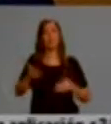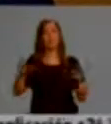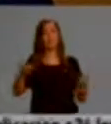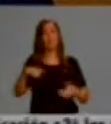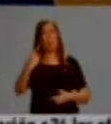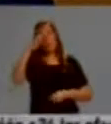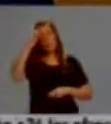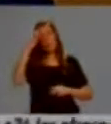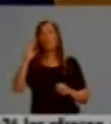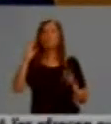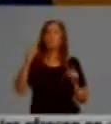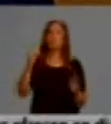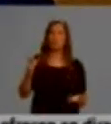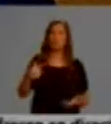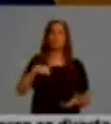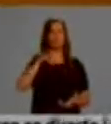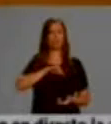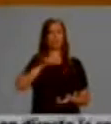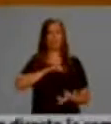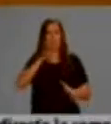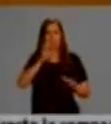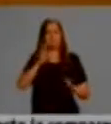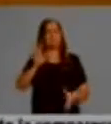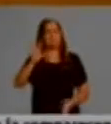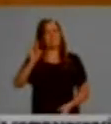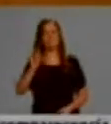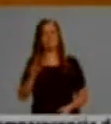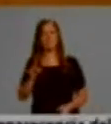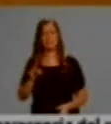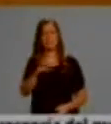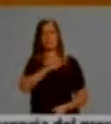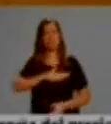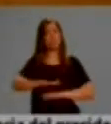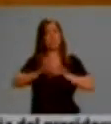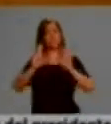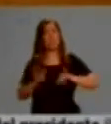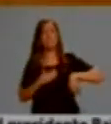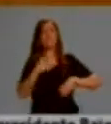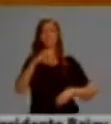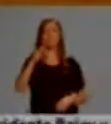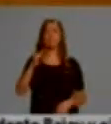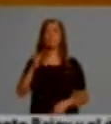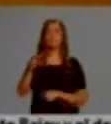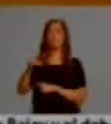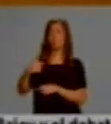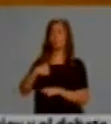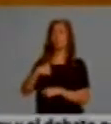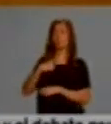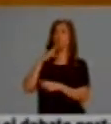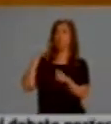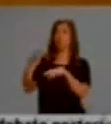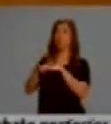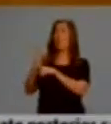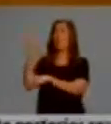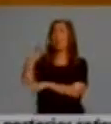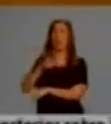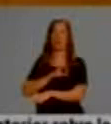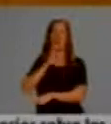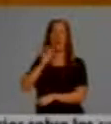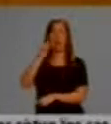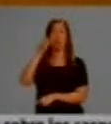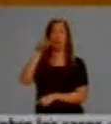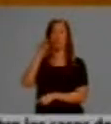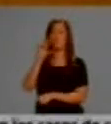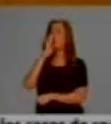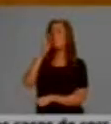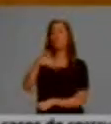que nos preocupa, y claro que nos parece repugnante, y claro que lo queremos cambiar. Señor Alonso, no está aquí en la Cámara ahora